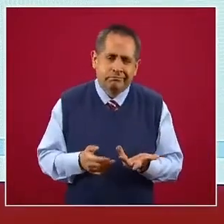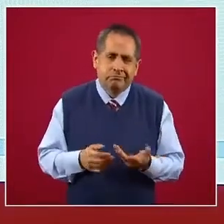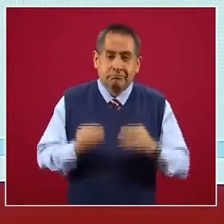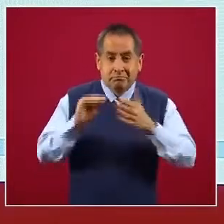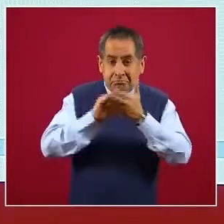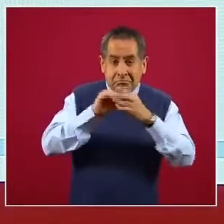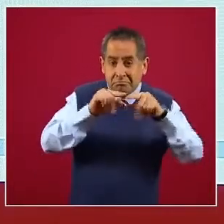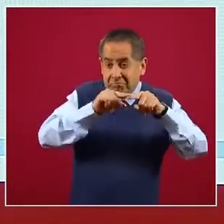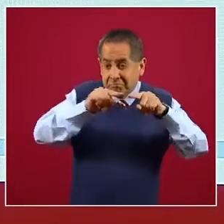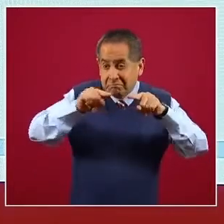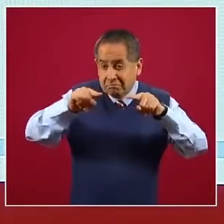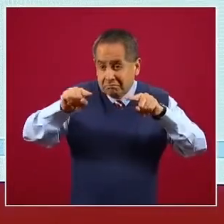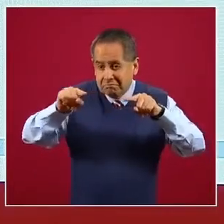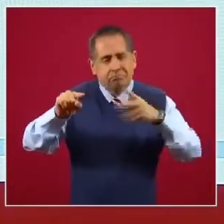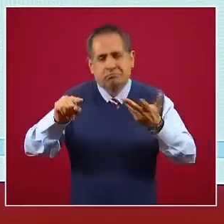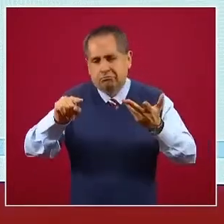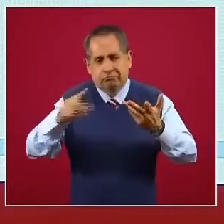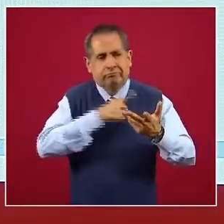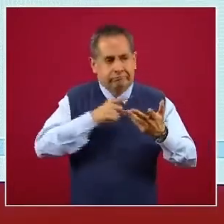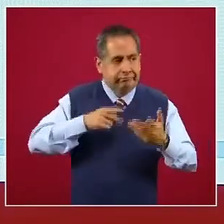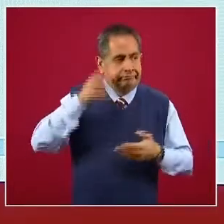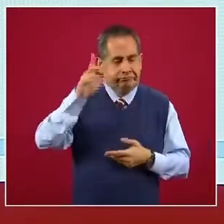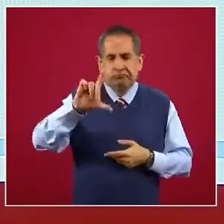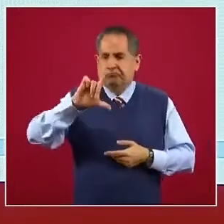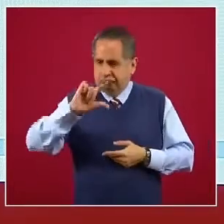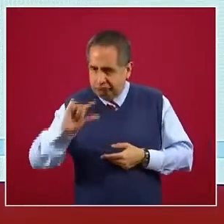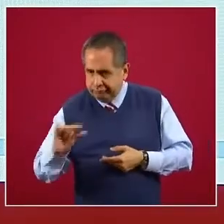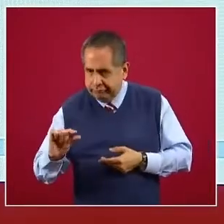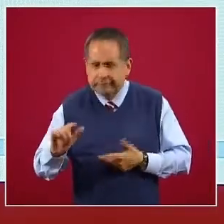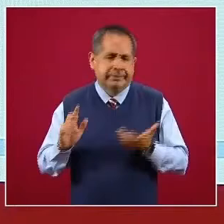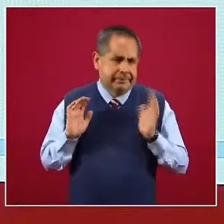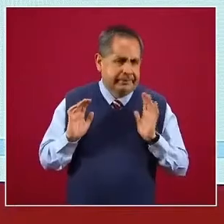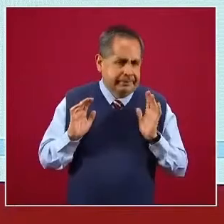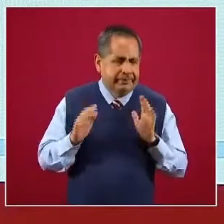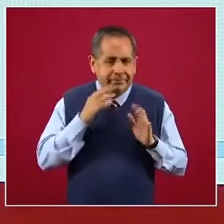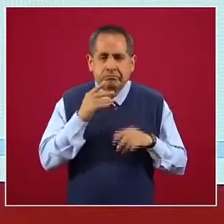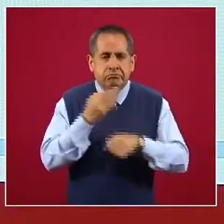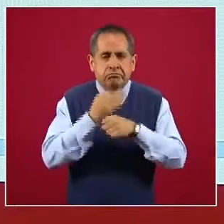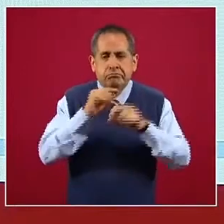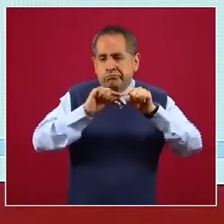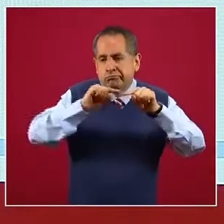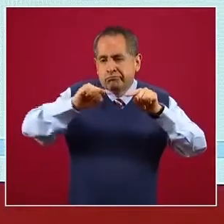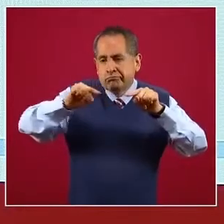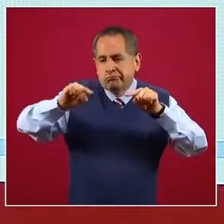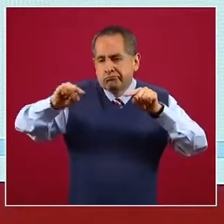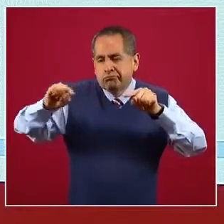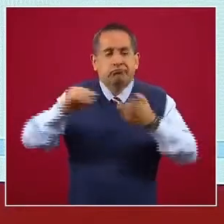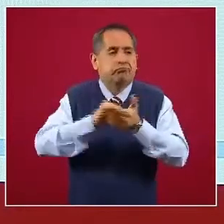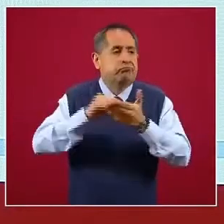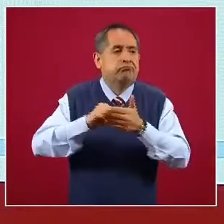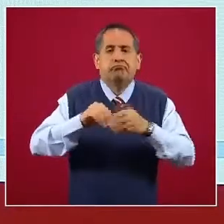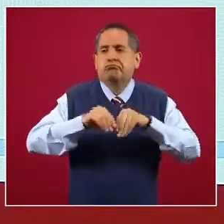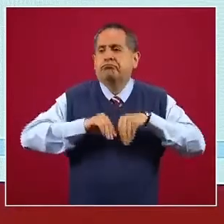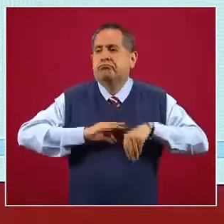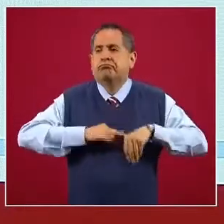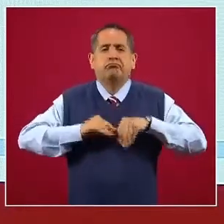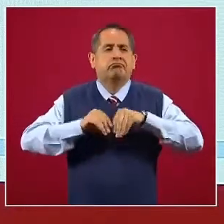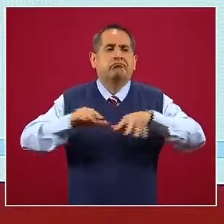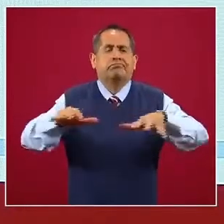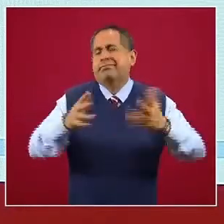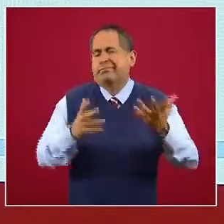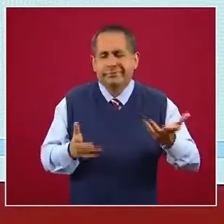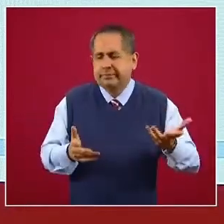existan todavía casos diariamente o en este caso semanalmente, la epidemia está activa.